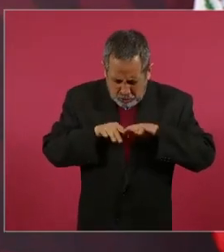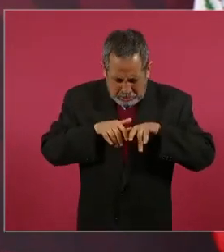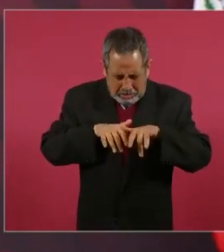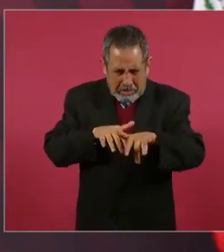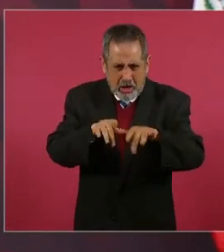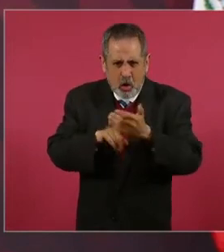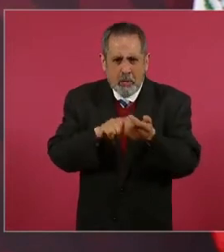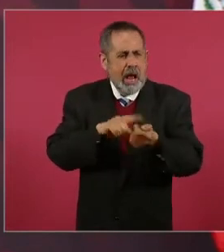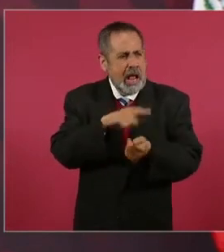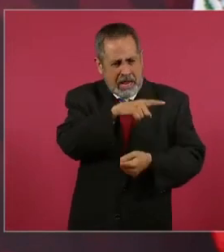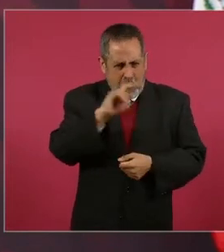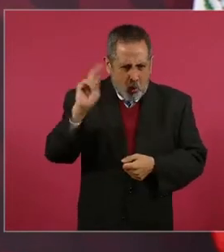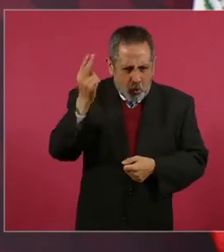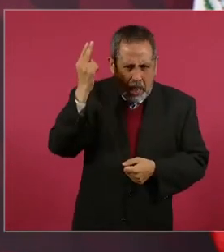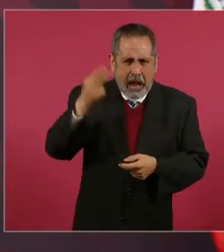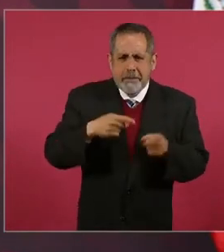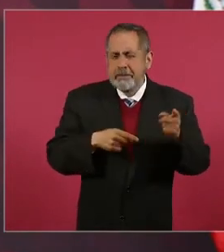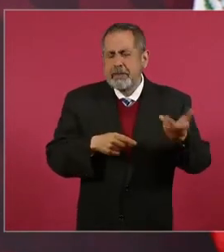en la UNAM,